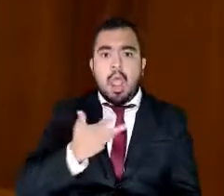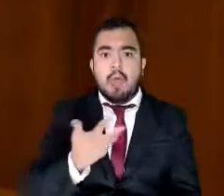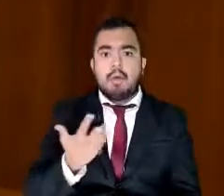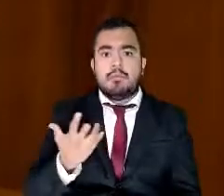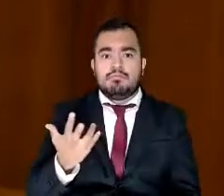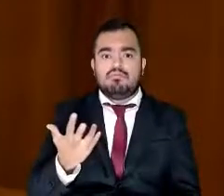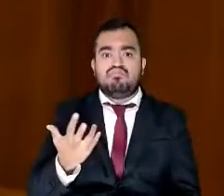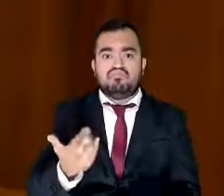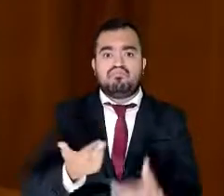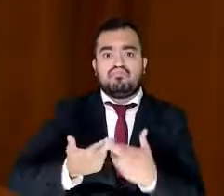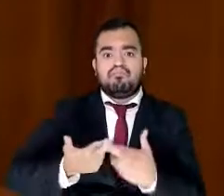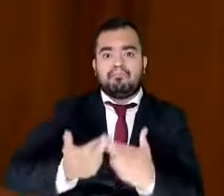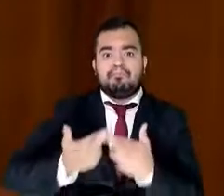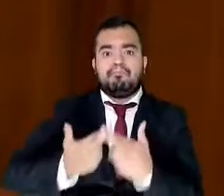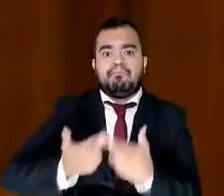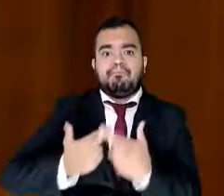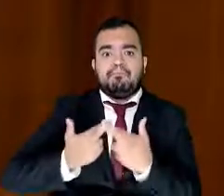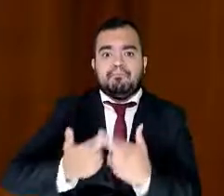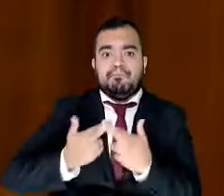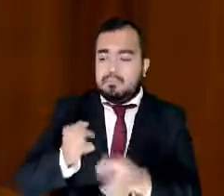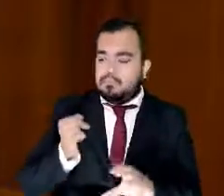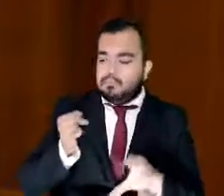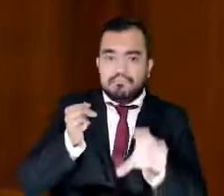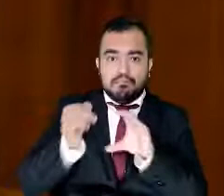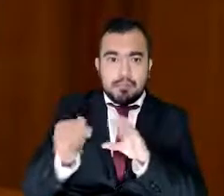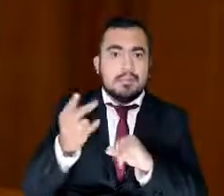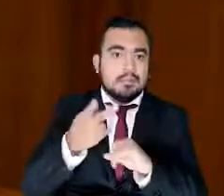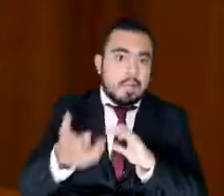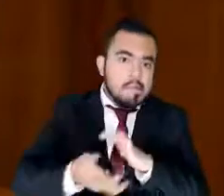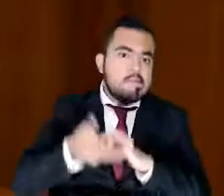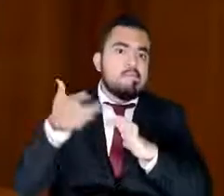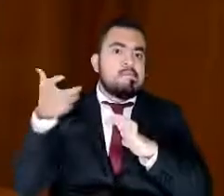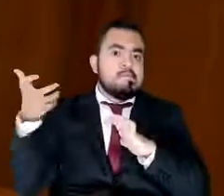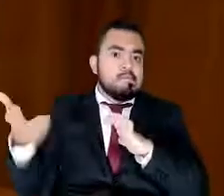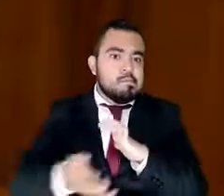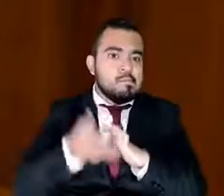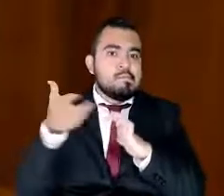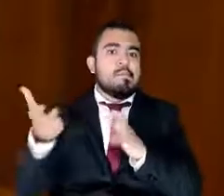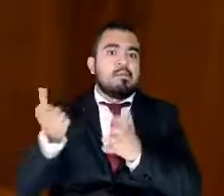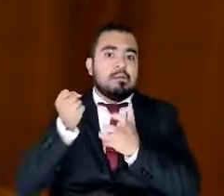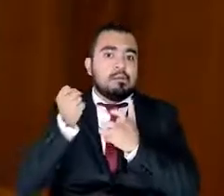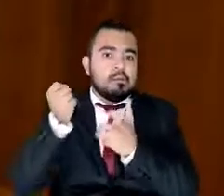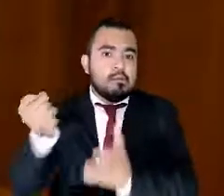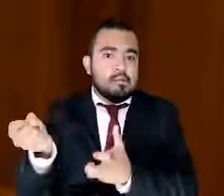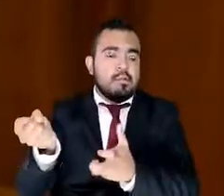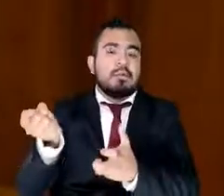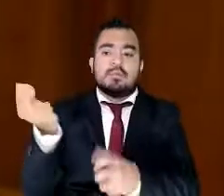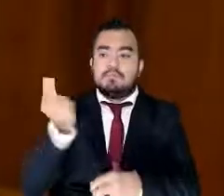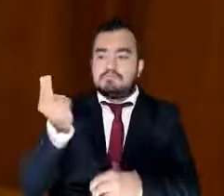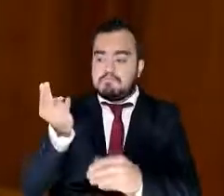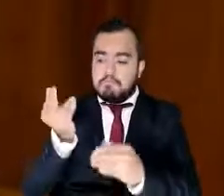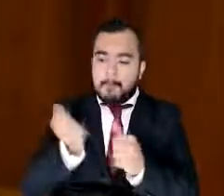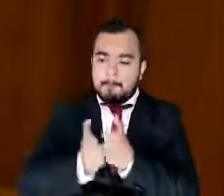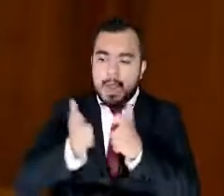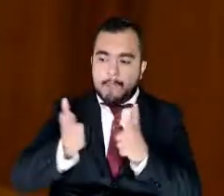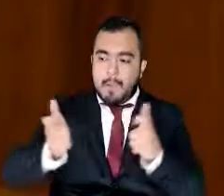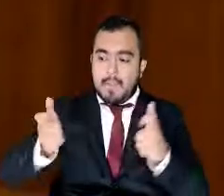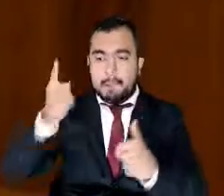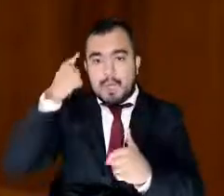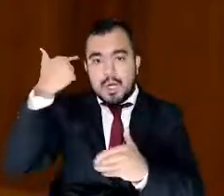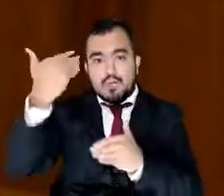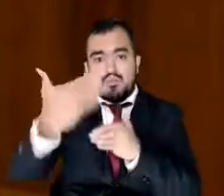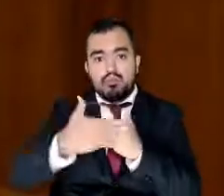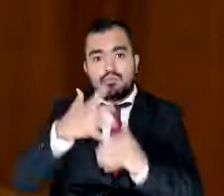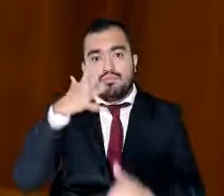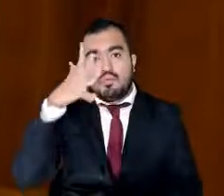buena distancia, pues requiere de mucha infraestructura y sobre todo requiere de inversiones que les permitan crecer para los próximos 20 o 30